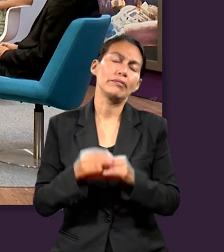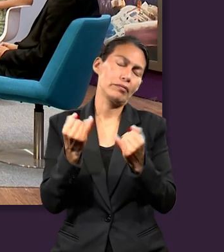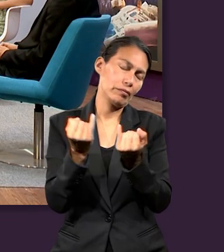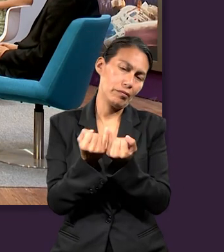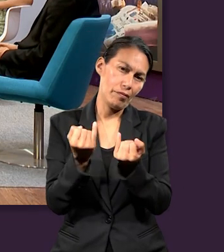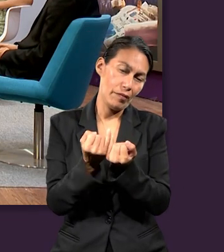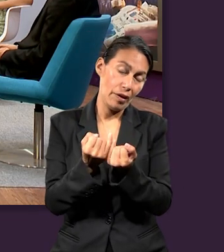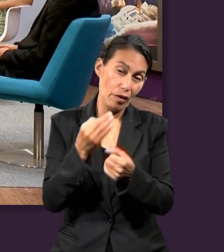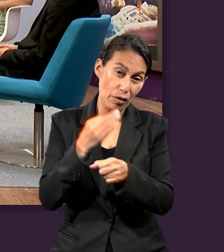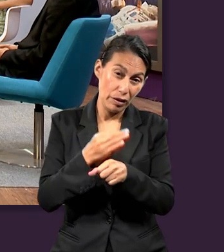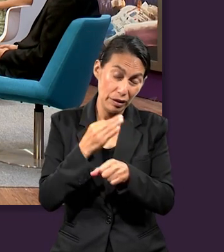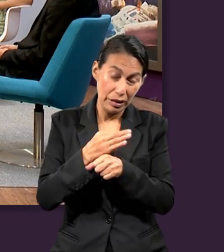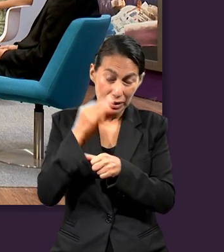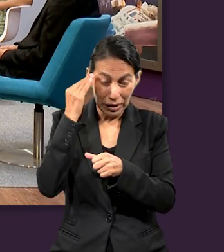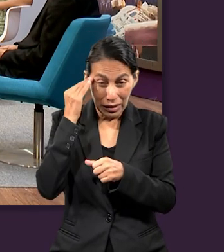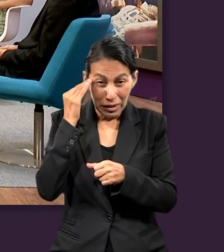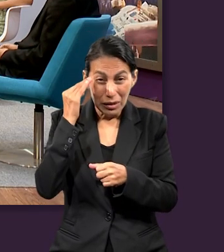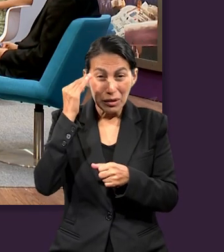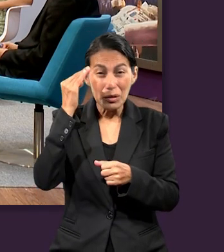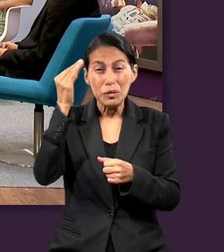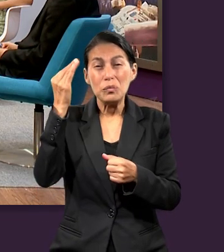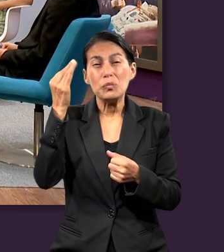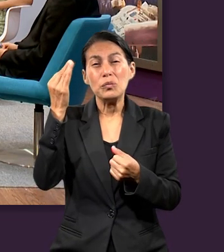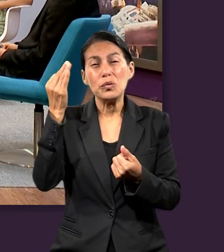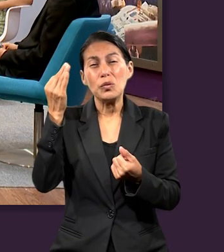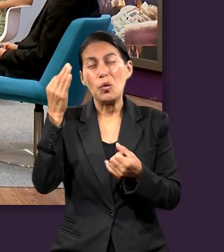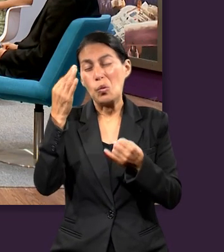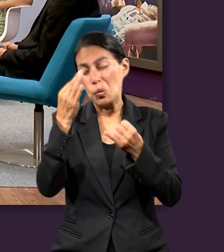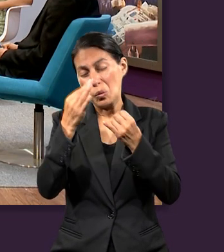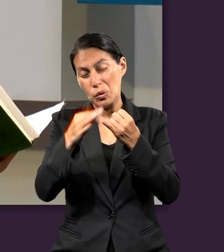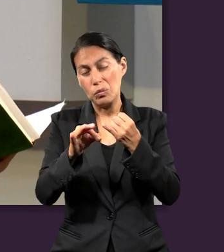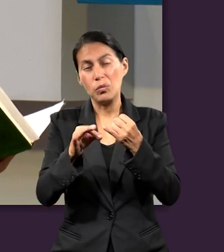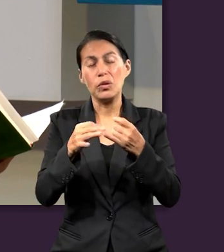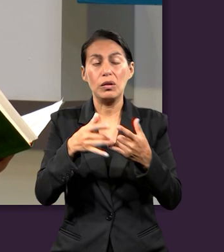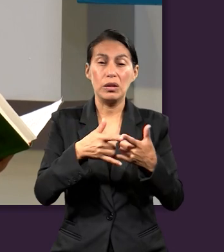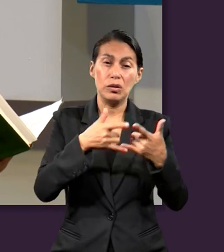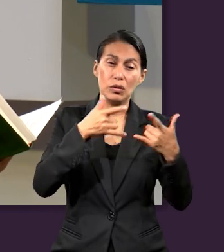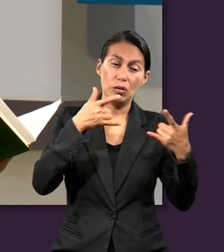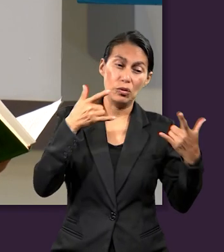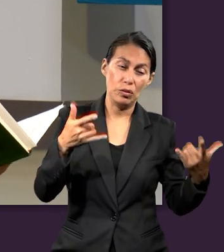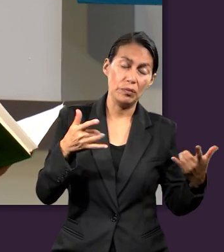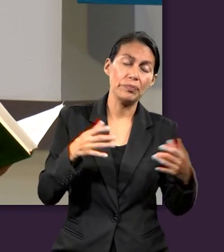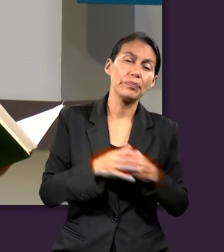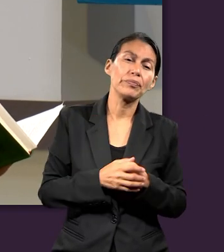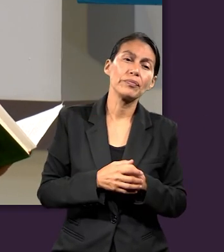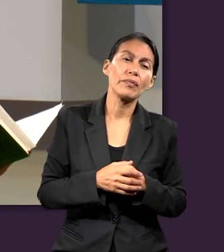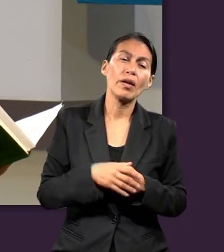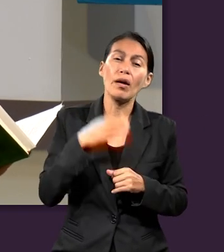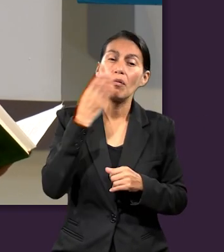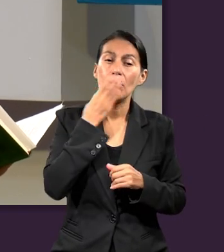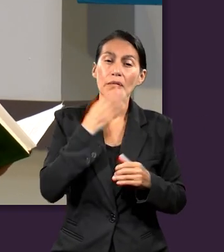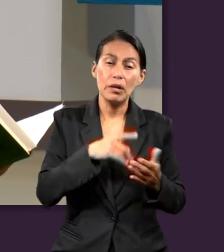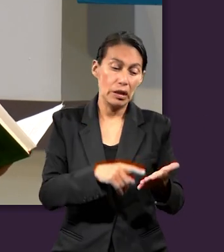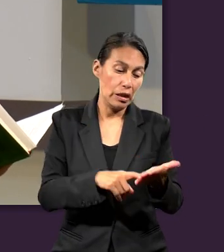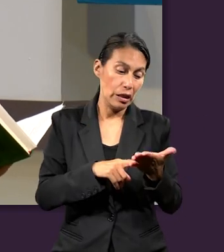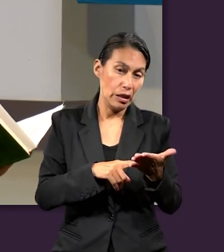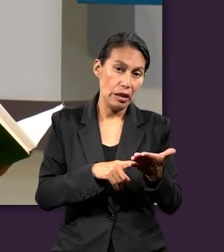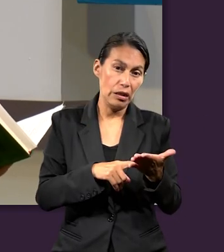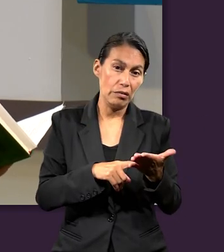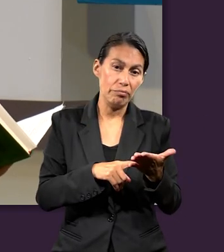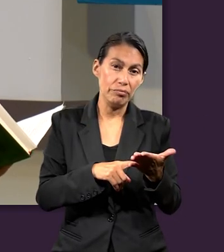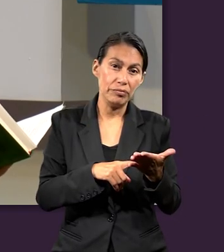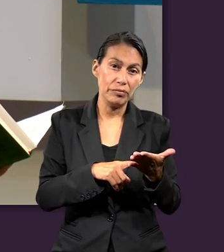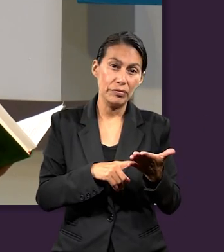es cierto que en este tiempo del tiempo final de la historia del mundo la Biblia es muy